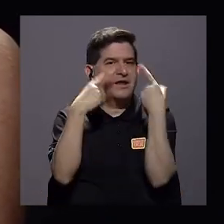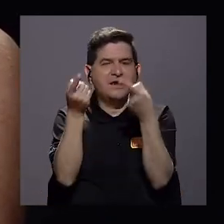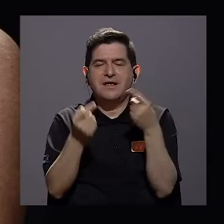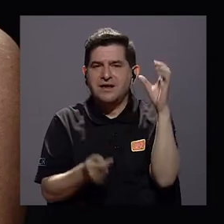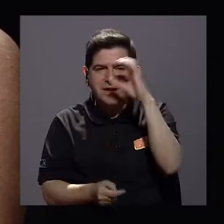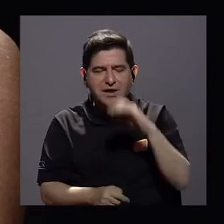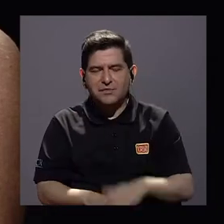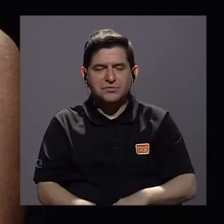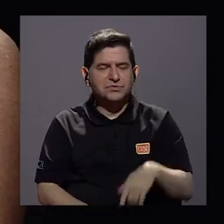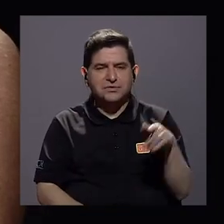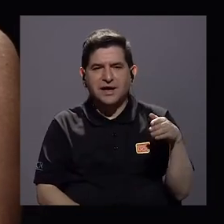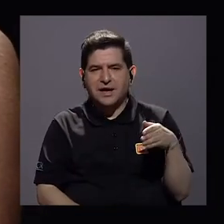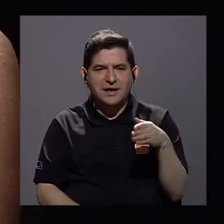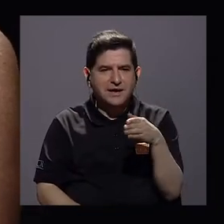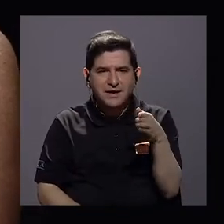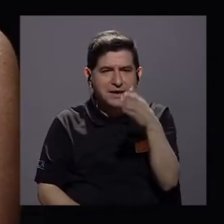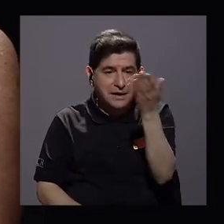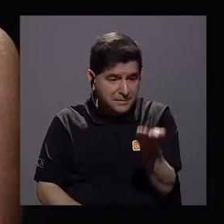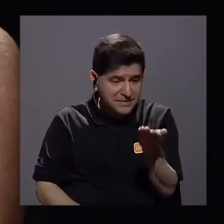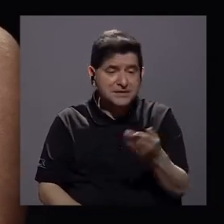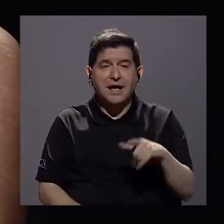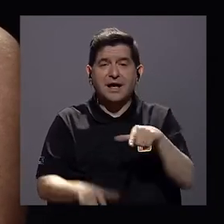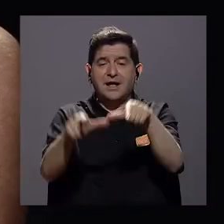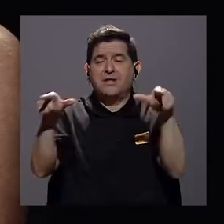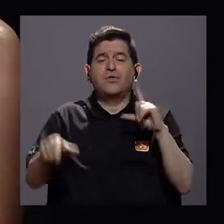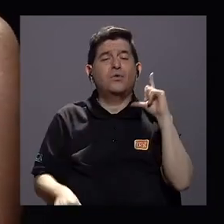desde estas zonas más alejadas. O bien,